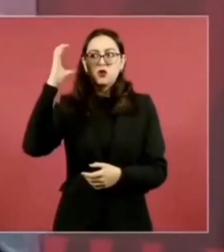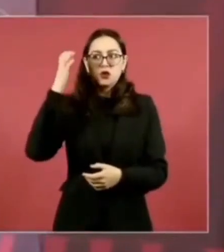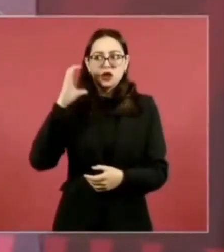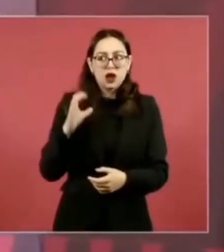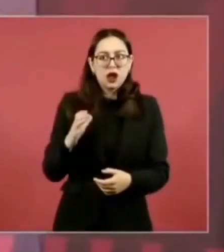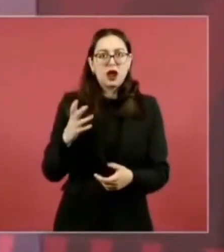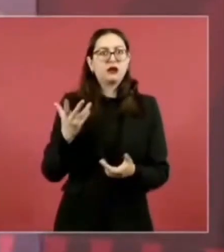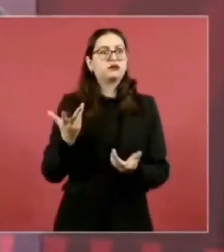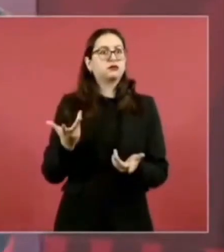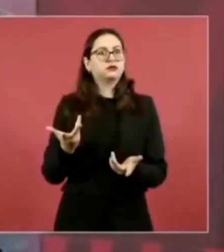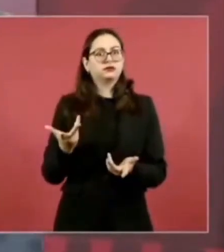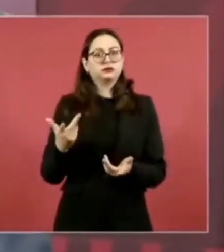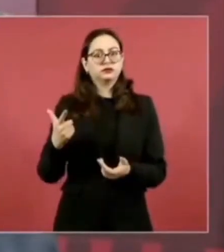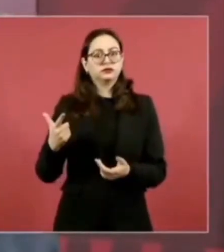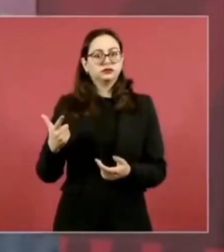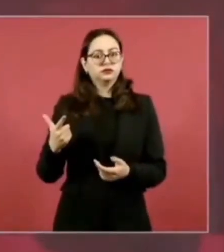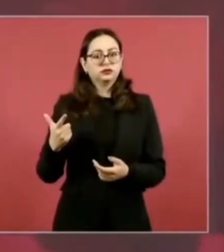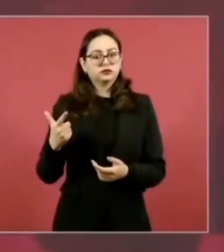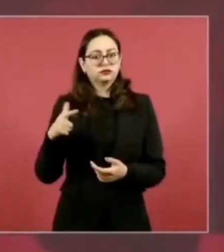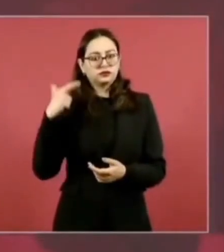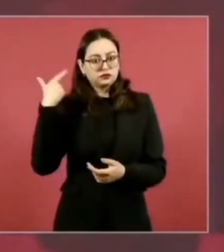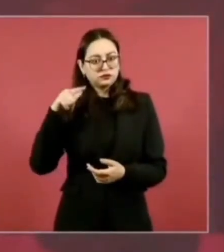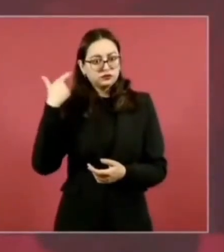no está así en Guadalajara